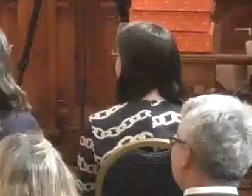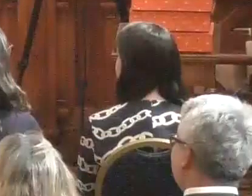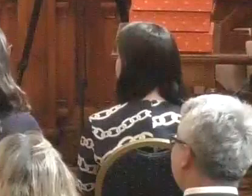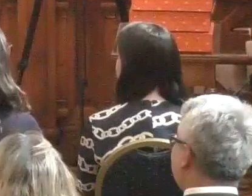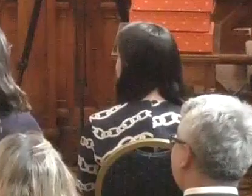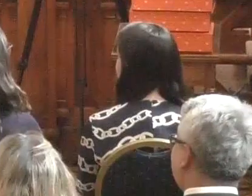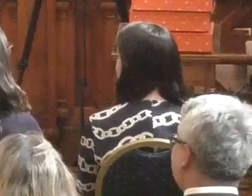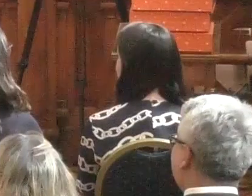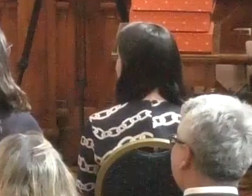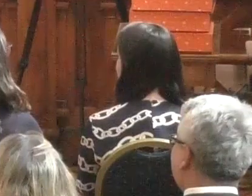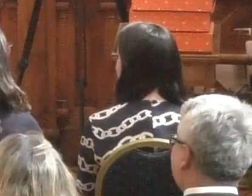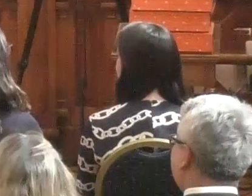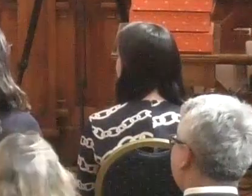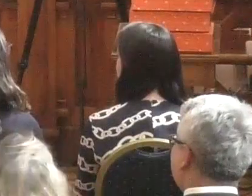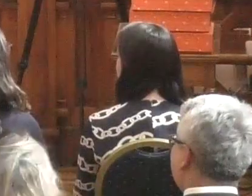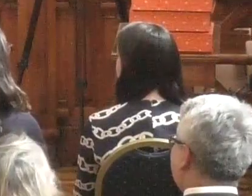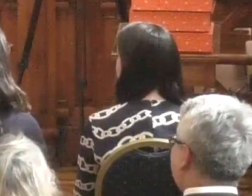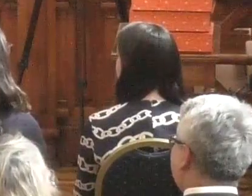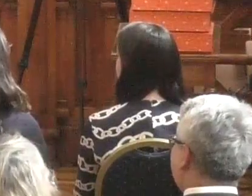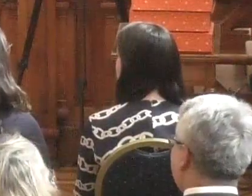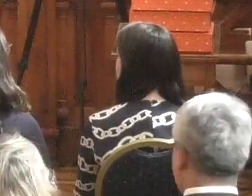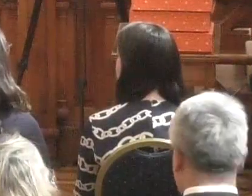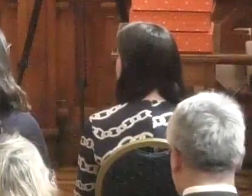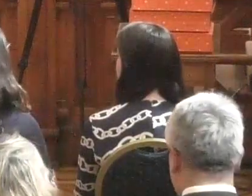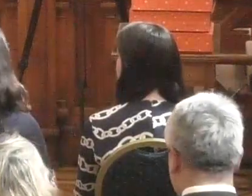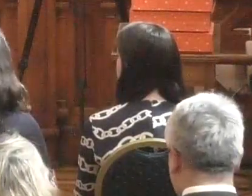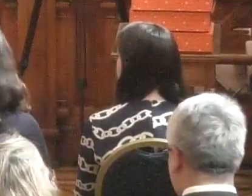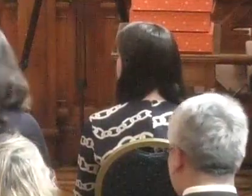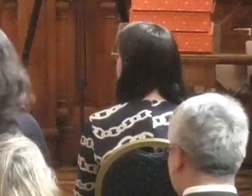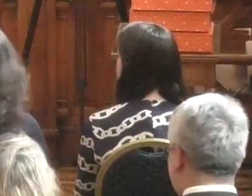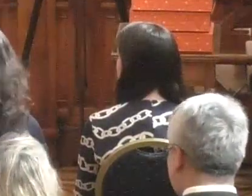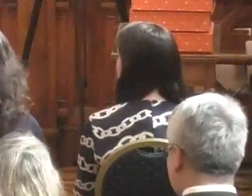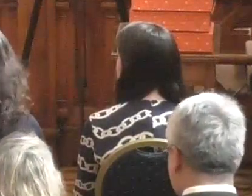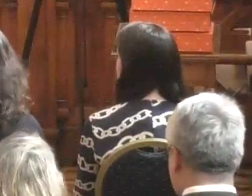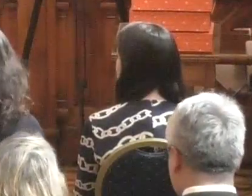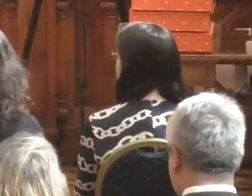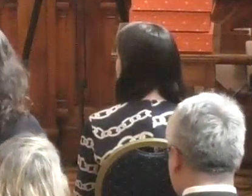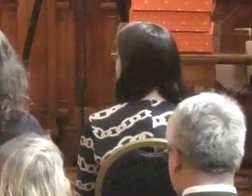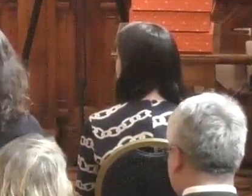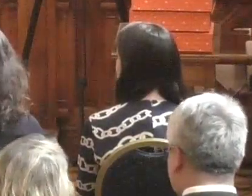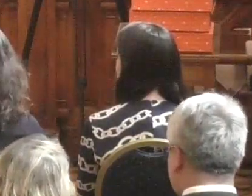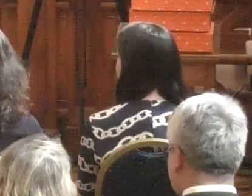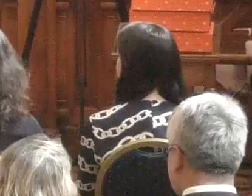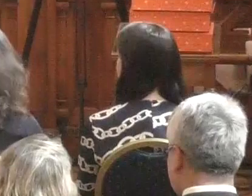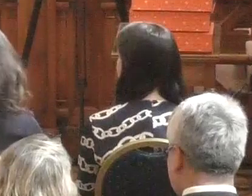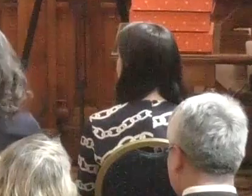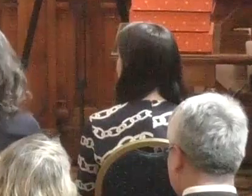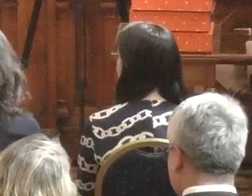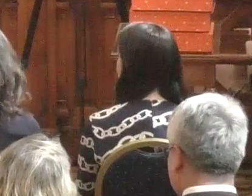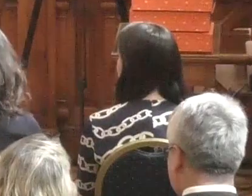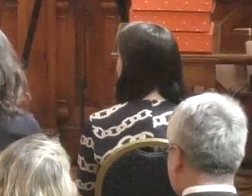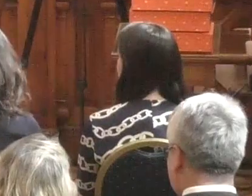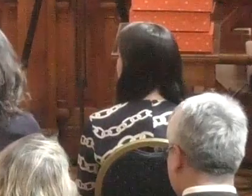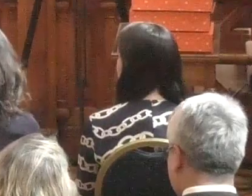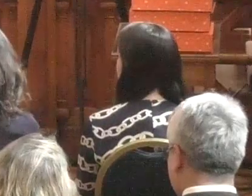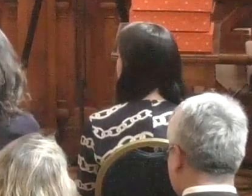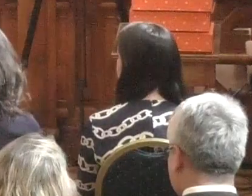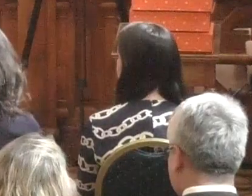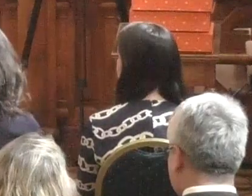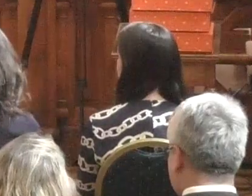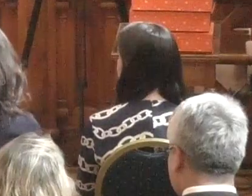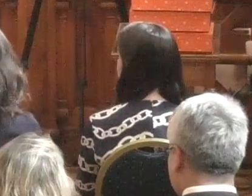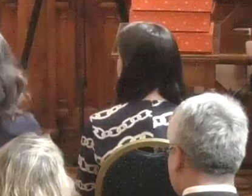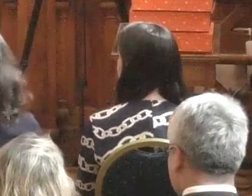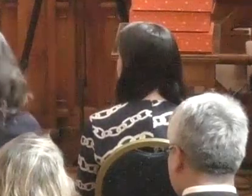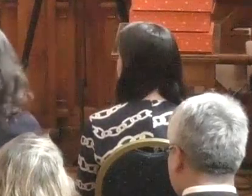Presidentas, presidentes, ministras, ministros y fiscales judiciales de las Cortes de Apelaciones del país, señora fiscal regional de Los Lagos, Carmen